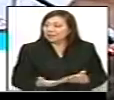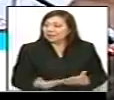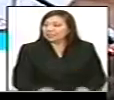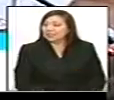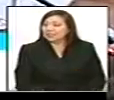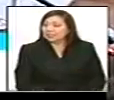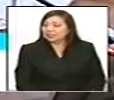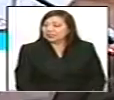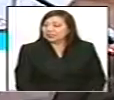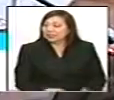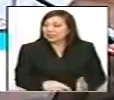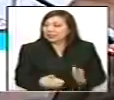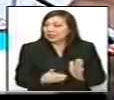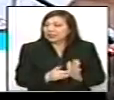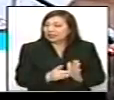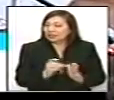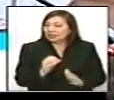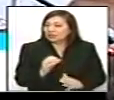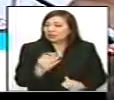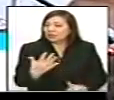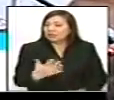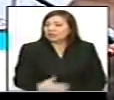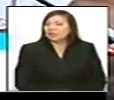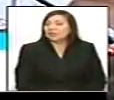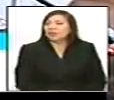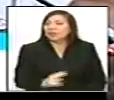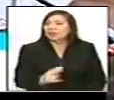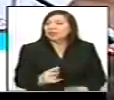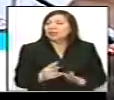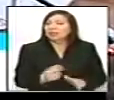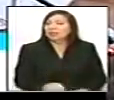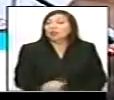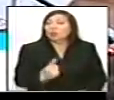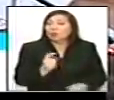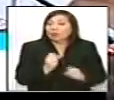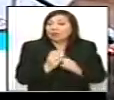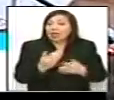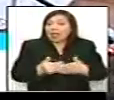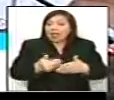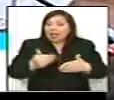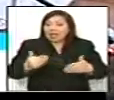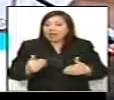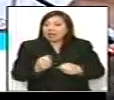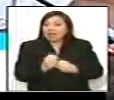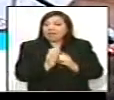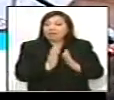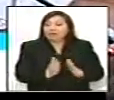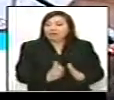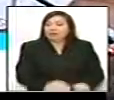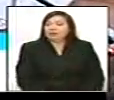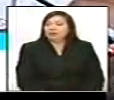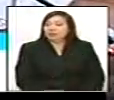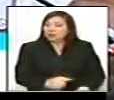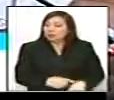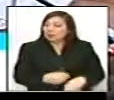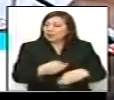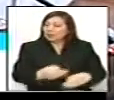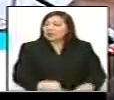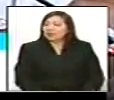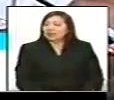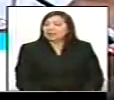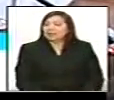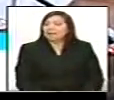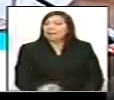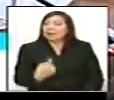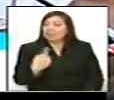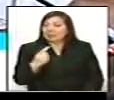memorizarse, salió el decreto supremo, el 05-2017M, un día antes, cuando empezaba el proceso de formalización, estableció un plazo